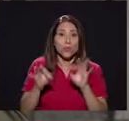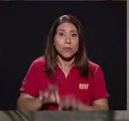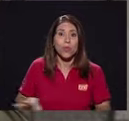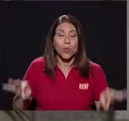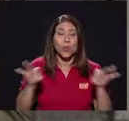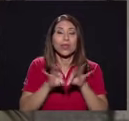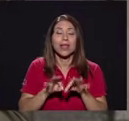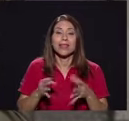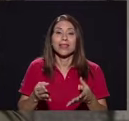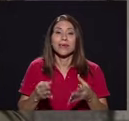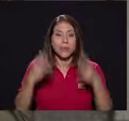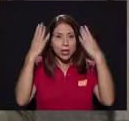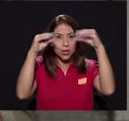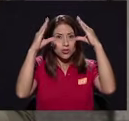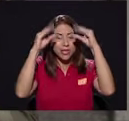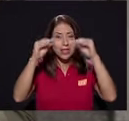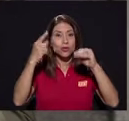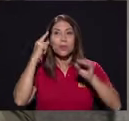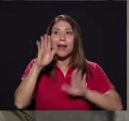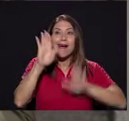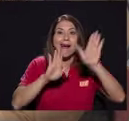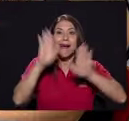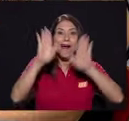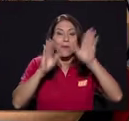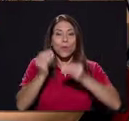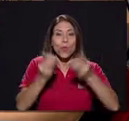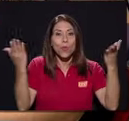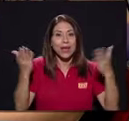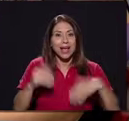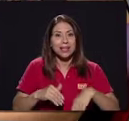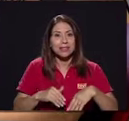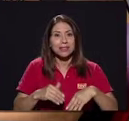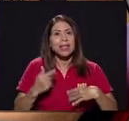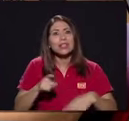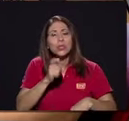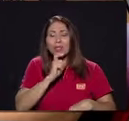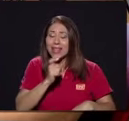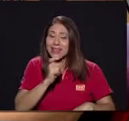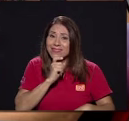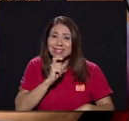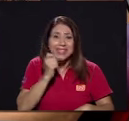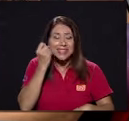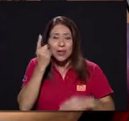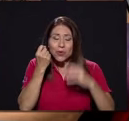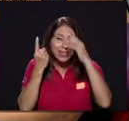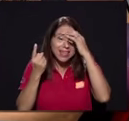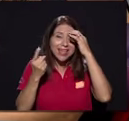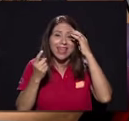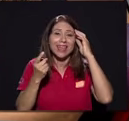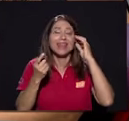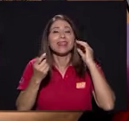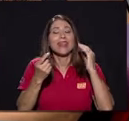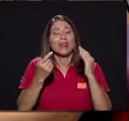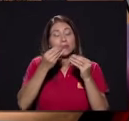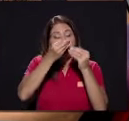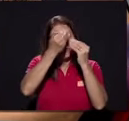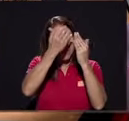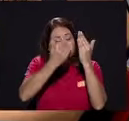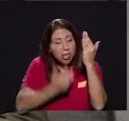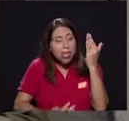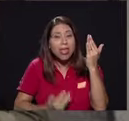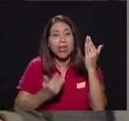muy importante. Los datos de licitaciones públicas son tan difíciles de entender y